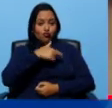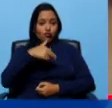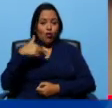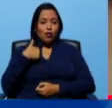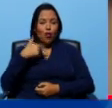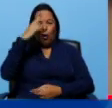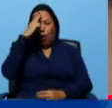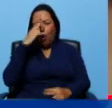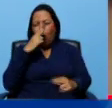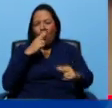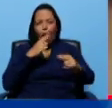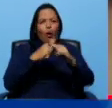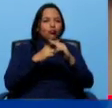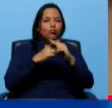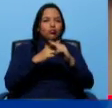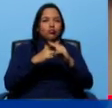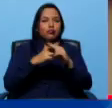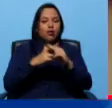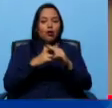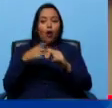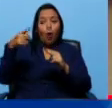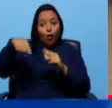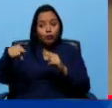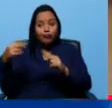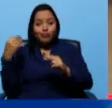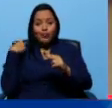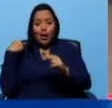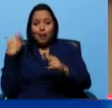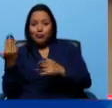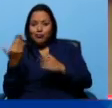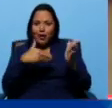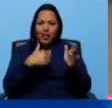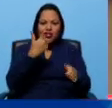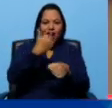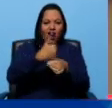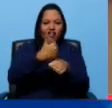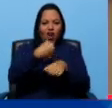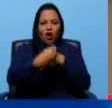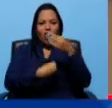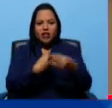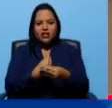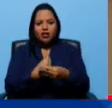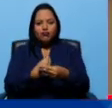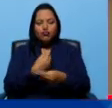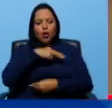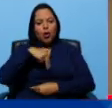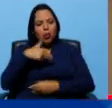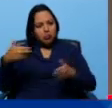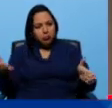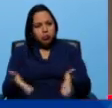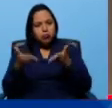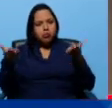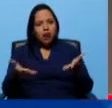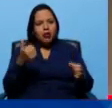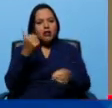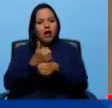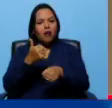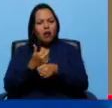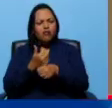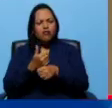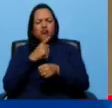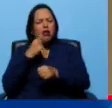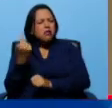un honor que usted nos ratifique esa tarea para nosotros seguir implementándolo, no solo